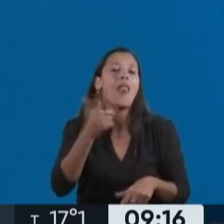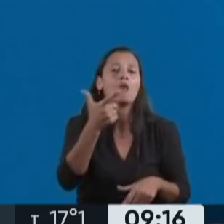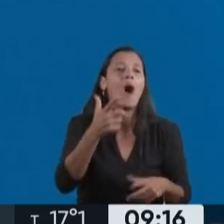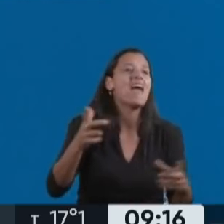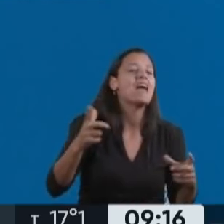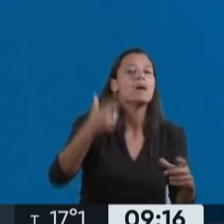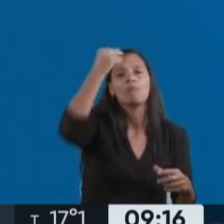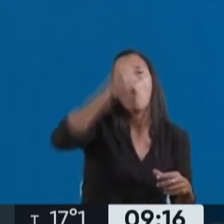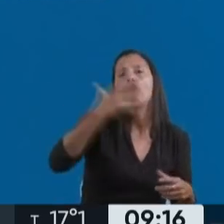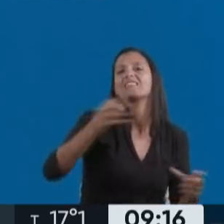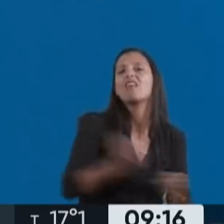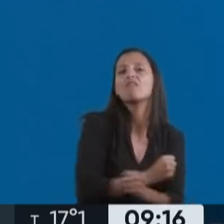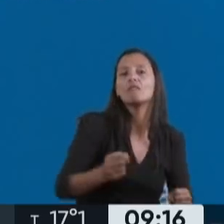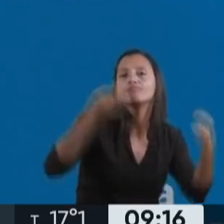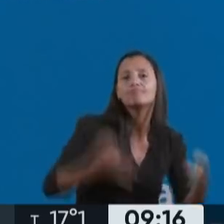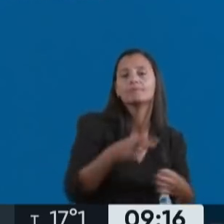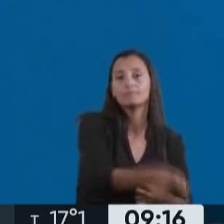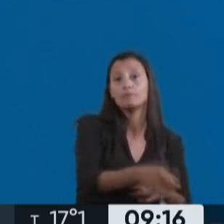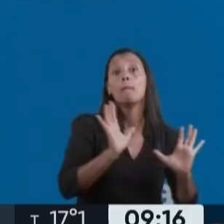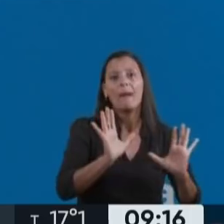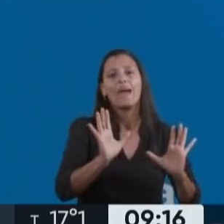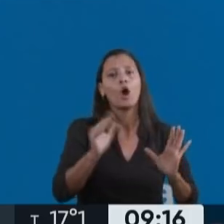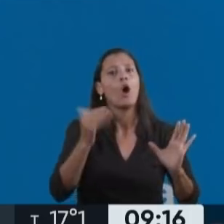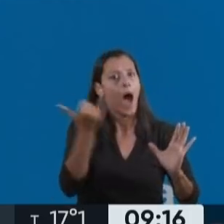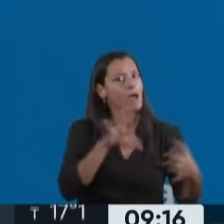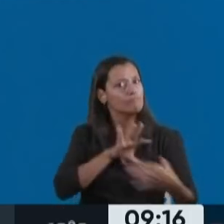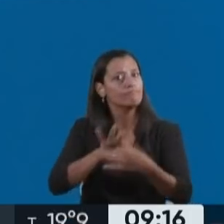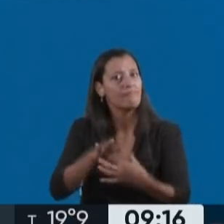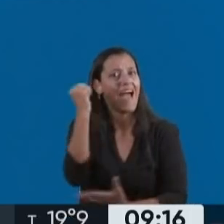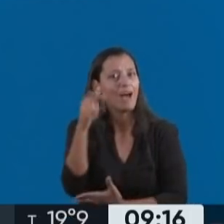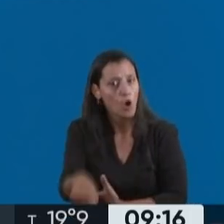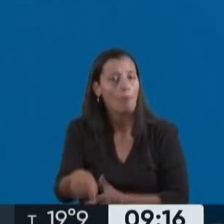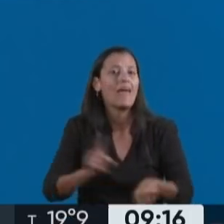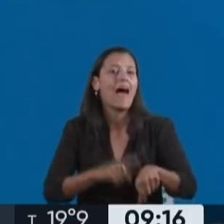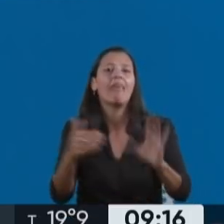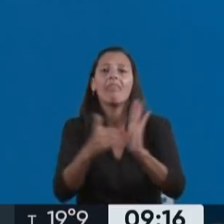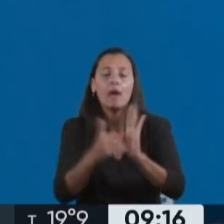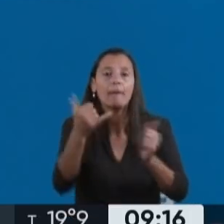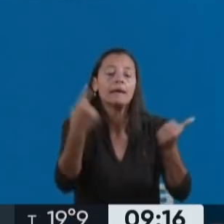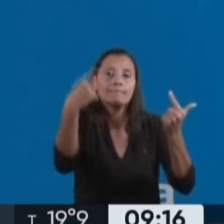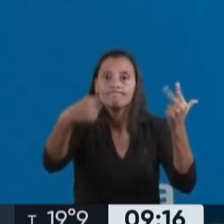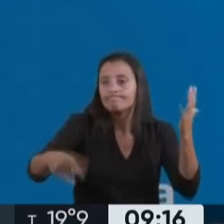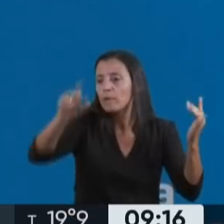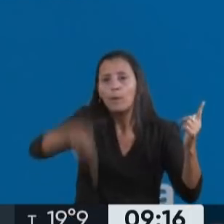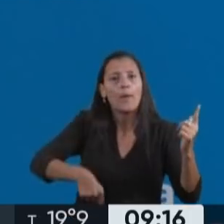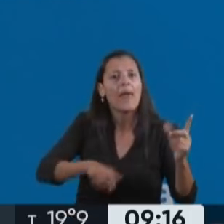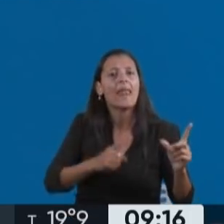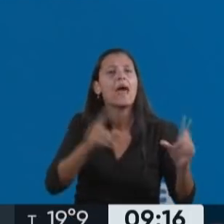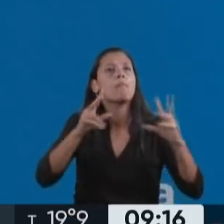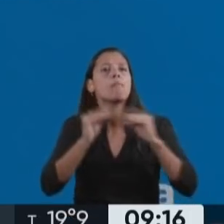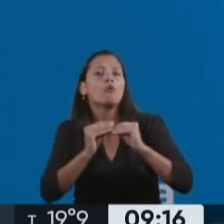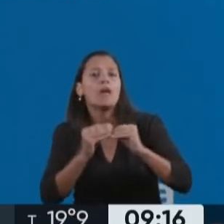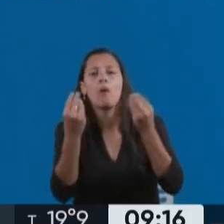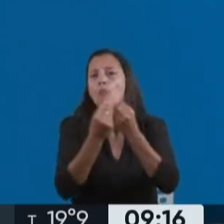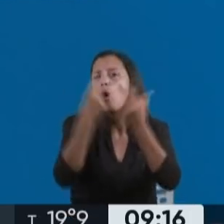no impacta en la economía real en el momento en el que esto sucede, y que tiene que ver con una cantidad de variables que van desde